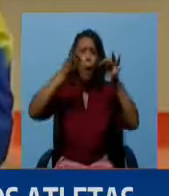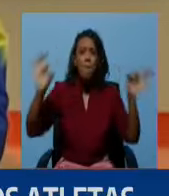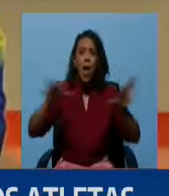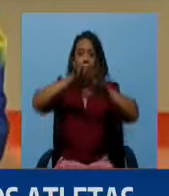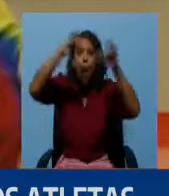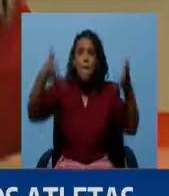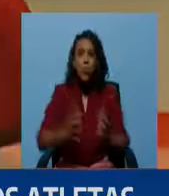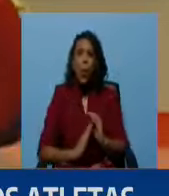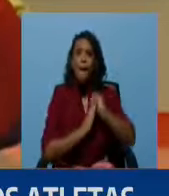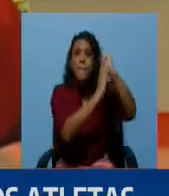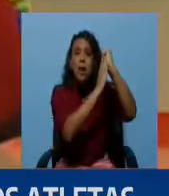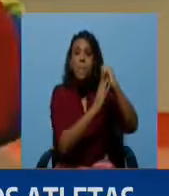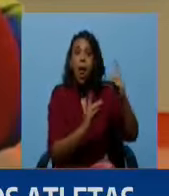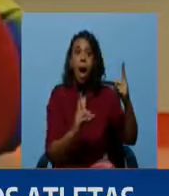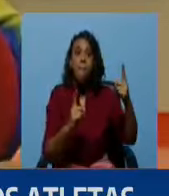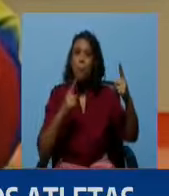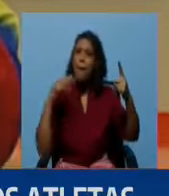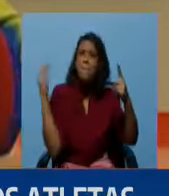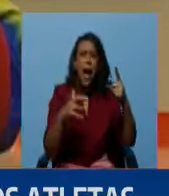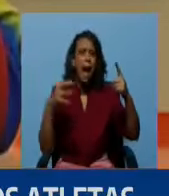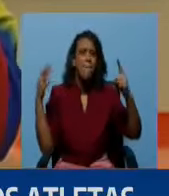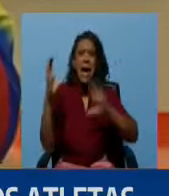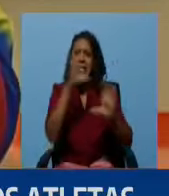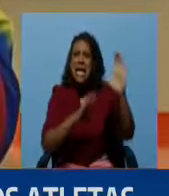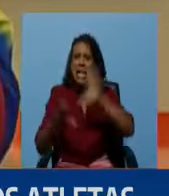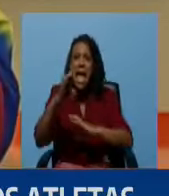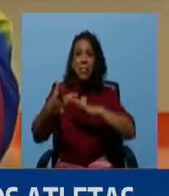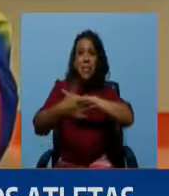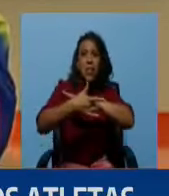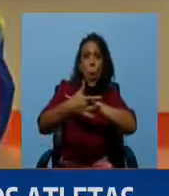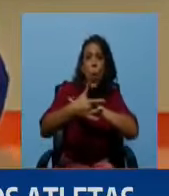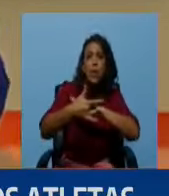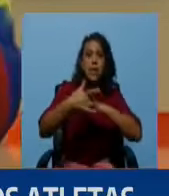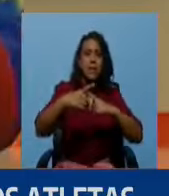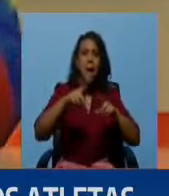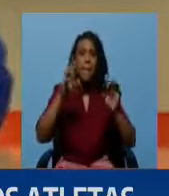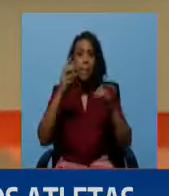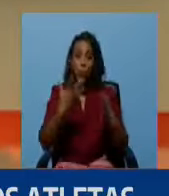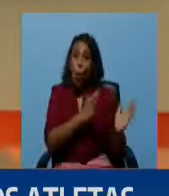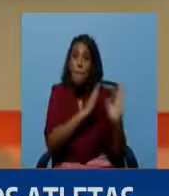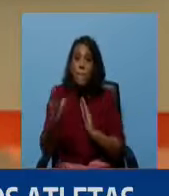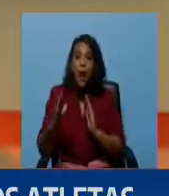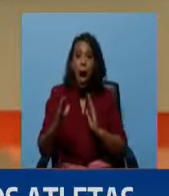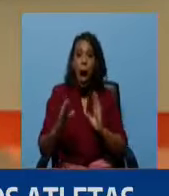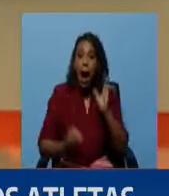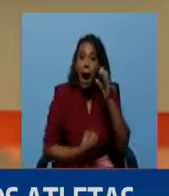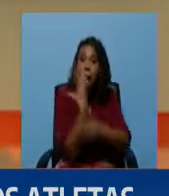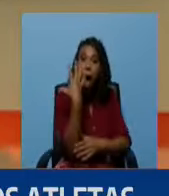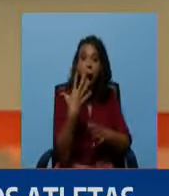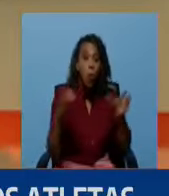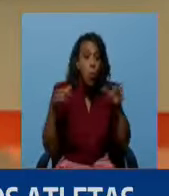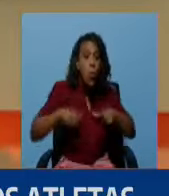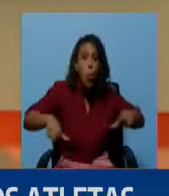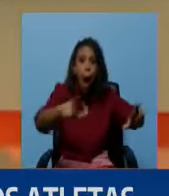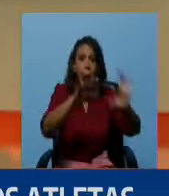mundo, porque le ha metido ciencia, tecnología y un plan para construir.